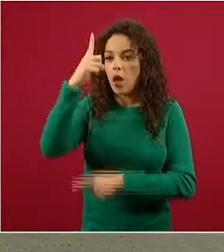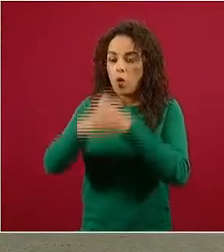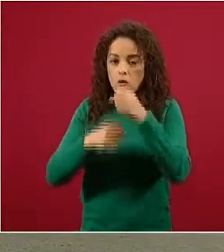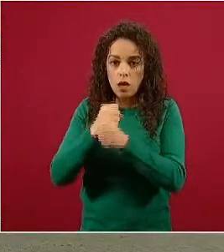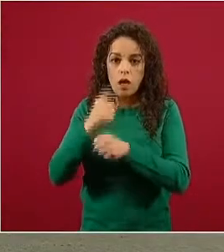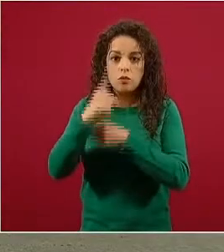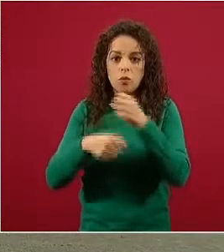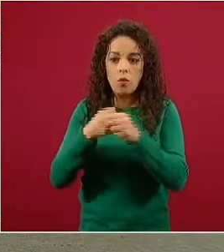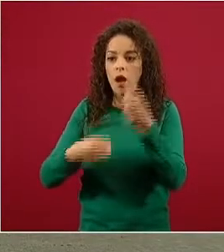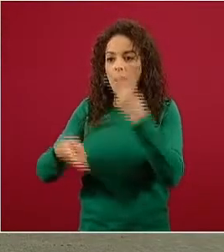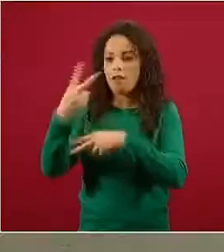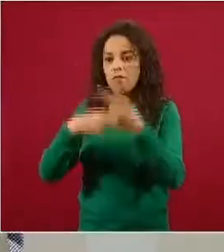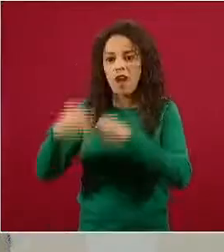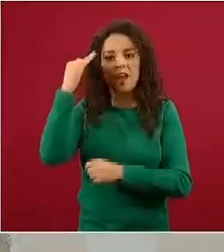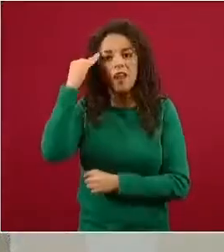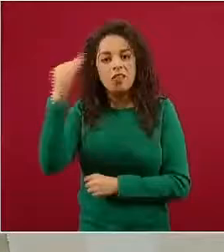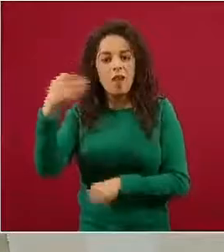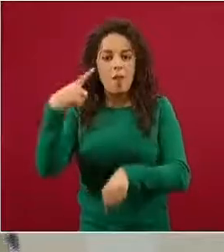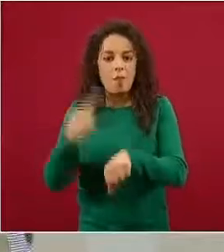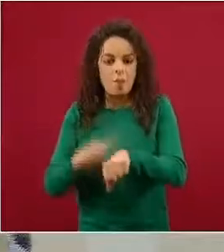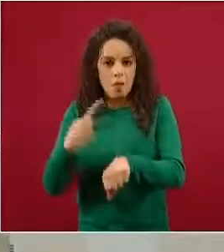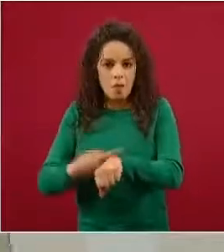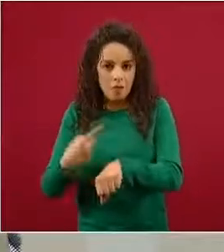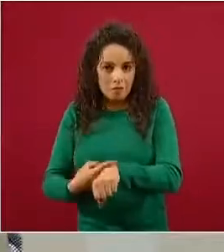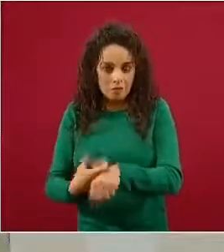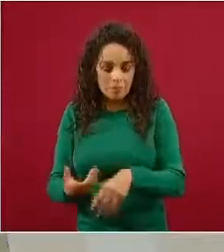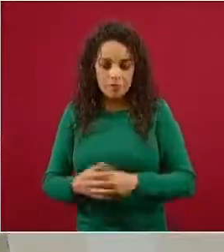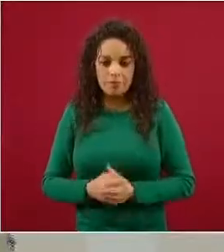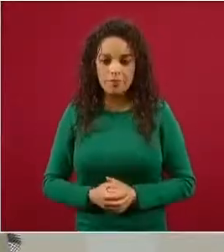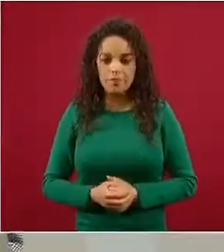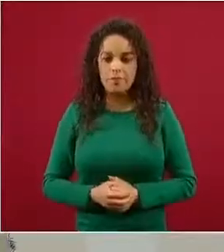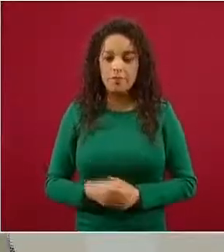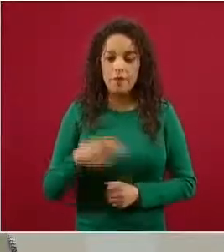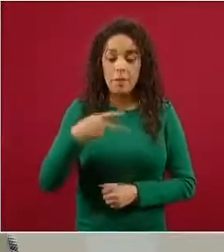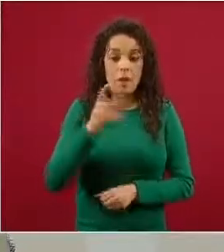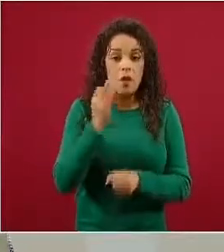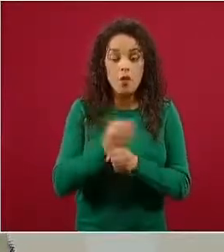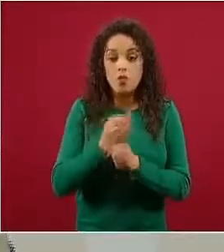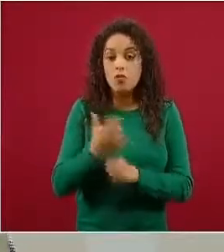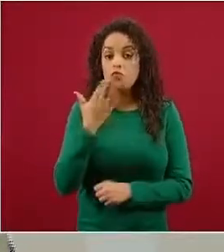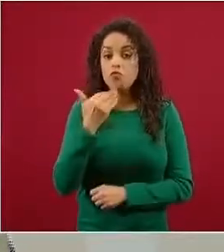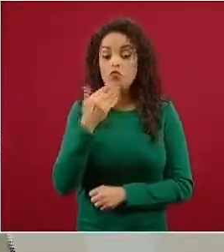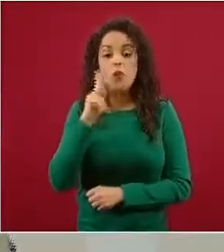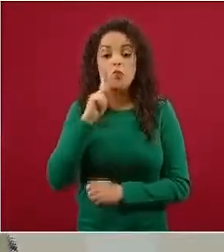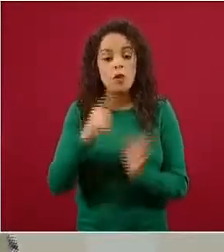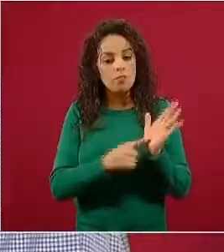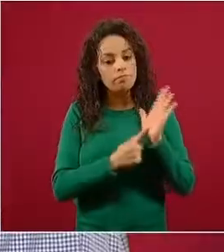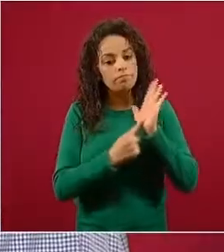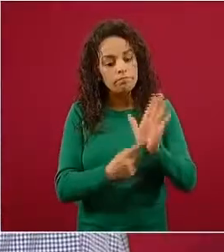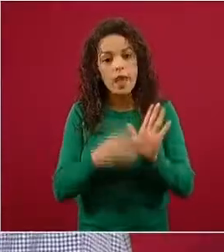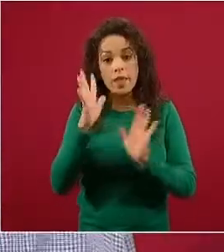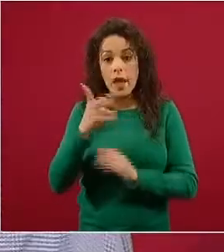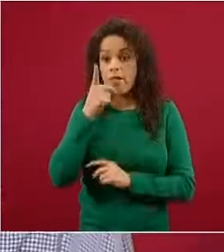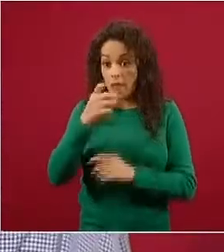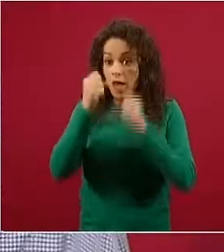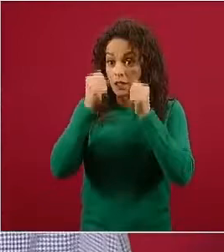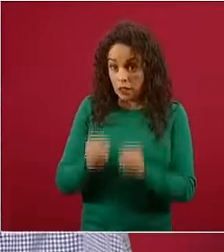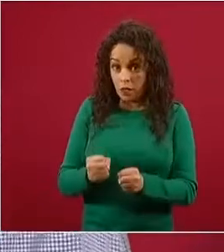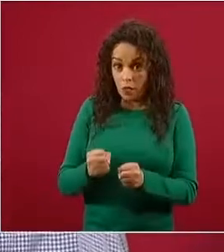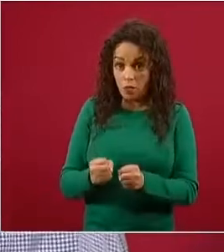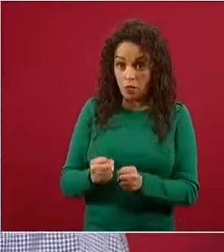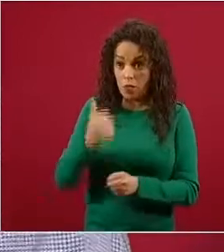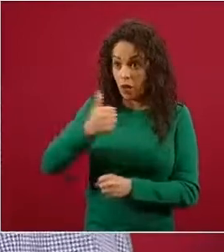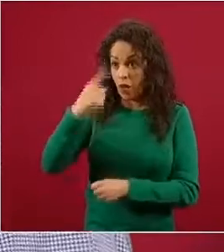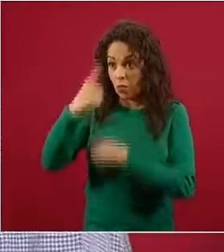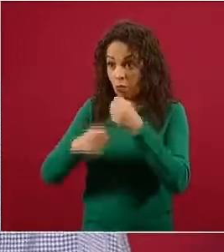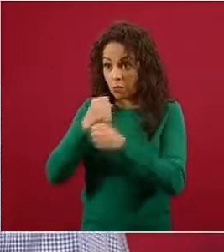tener varias barreras. Entonces, se está trabajando, no es un problema específico con alguna entidad, sino que esto es un esfuerzo